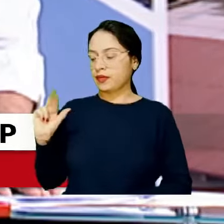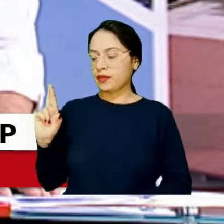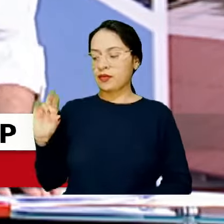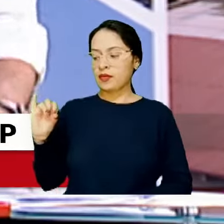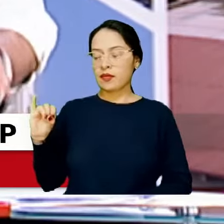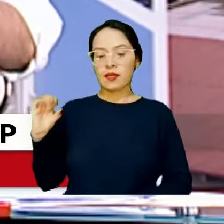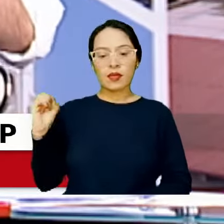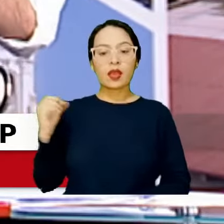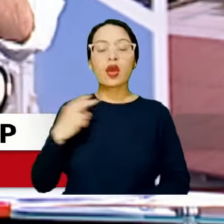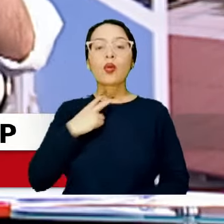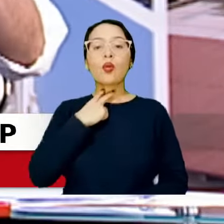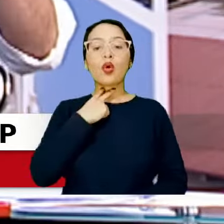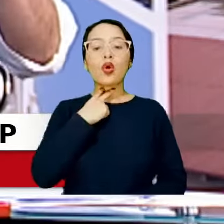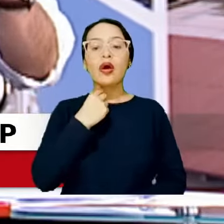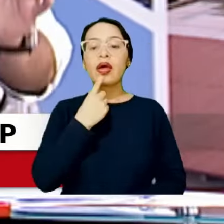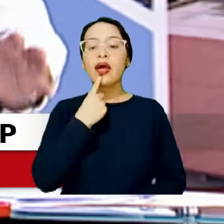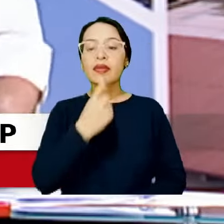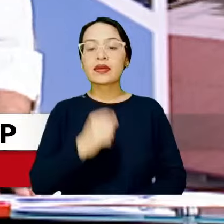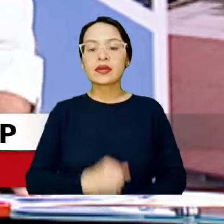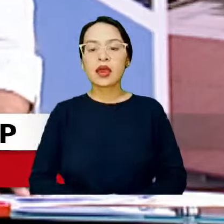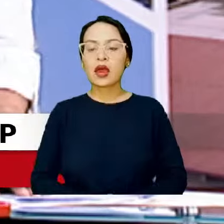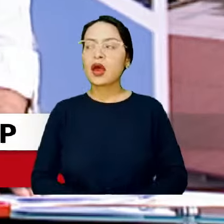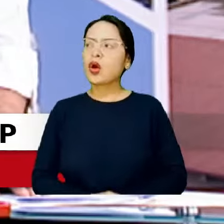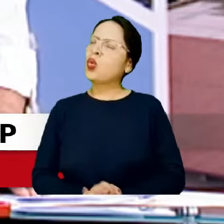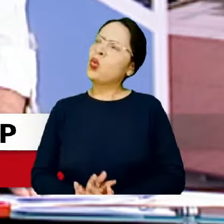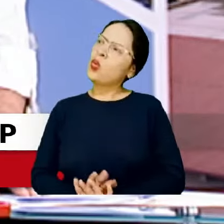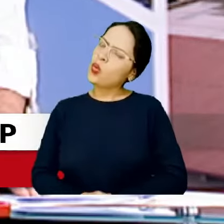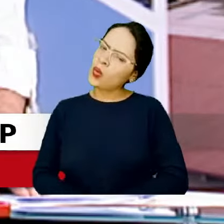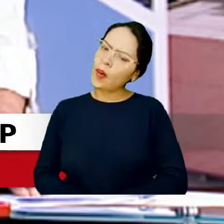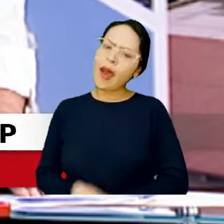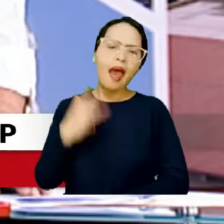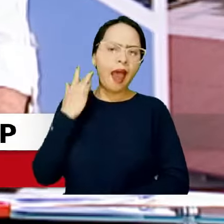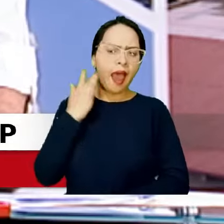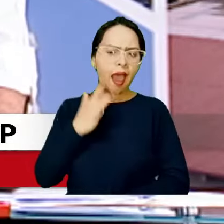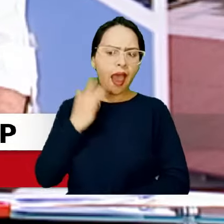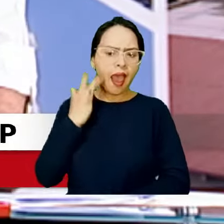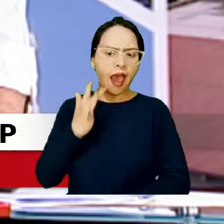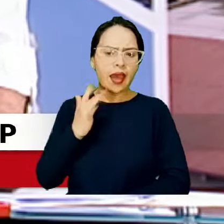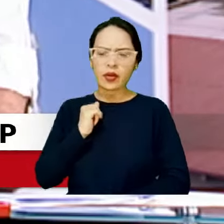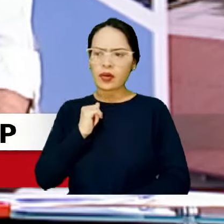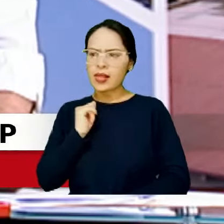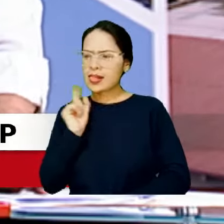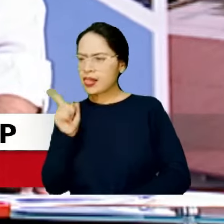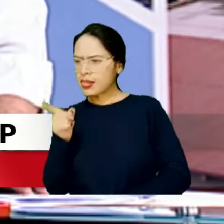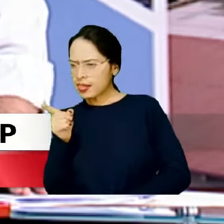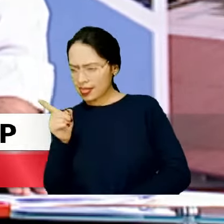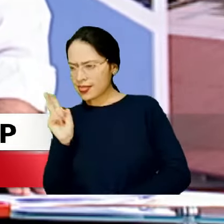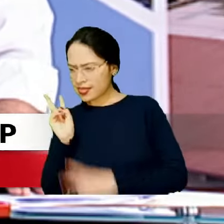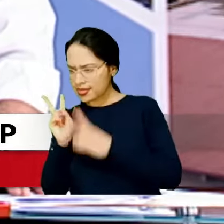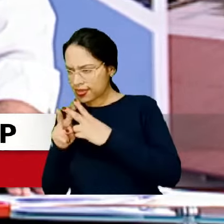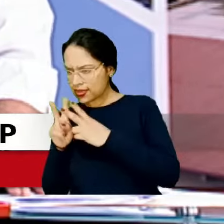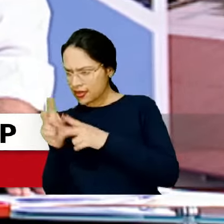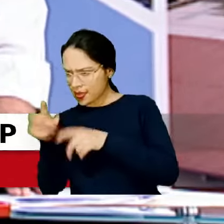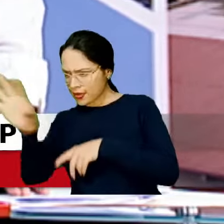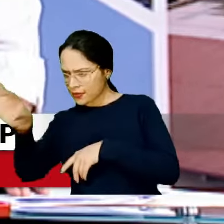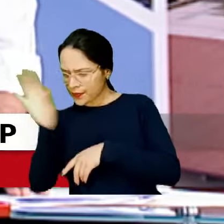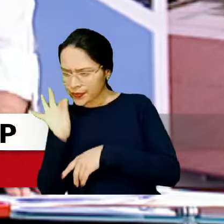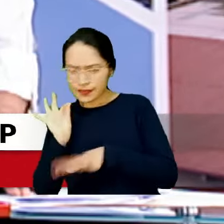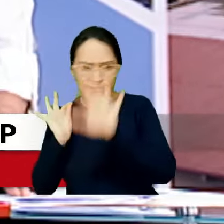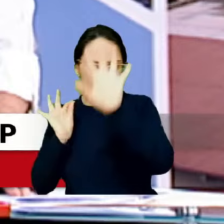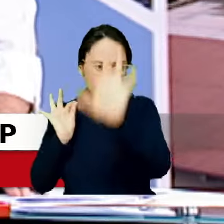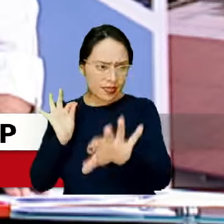testigos, ah, qué curioso, ¿no les parece extraño que se den contratos a dedo? Oiga, el régimen especial permite hacer contratación